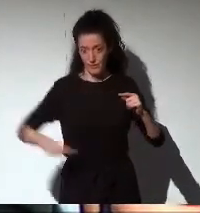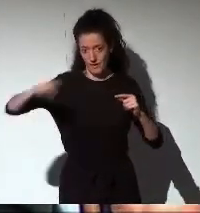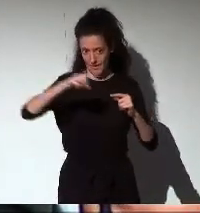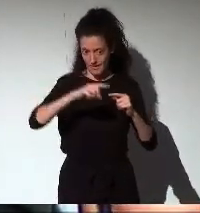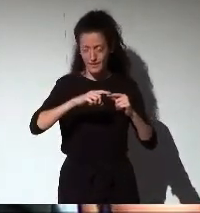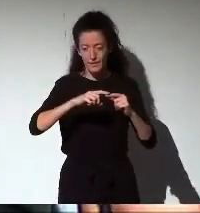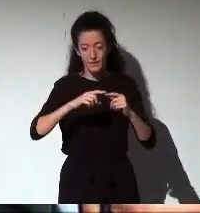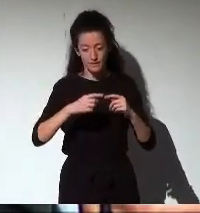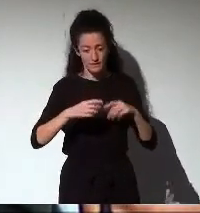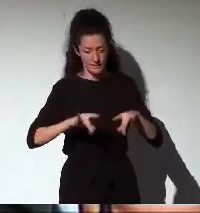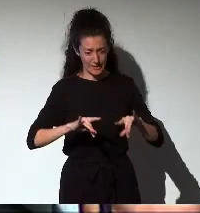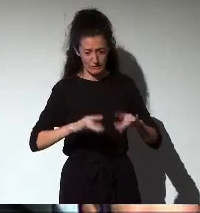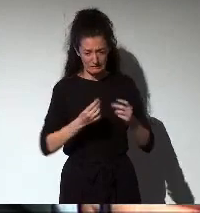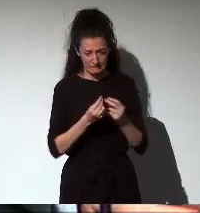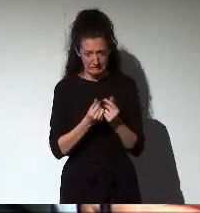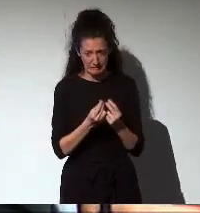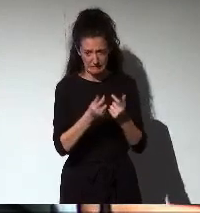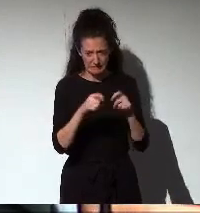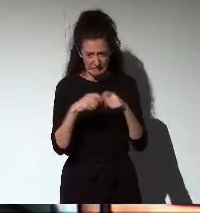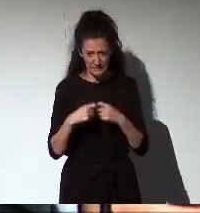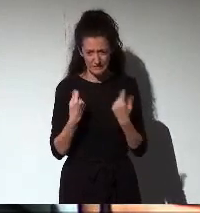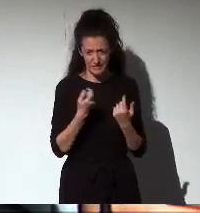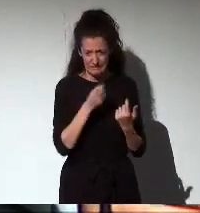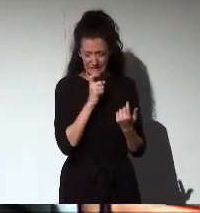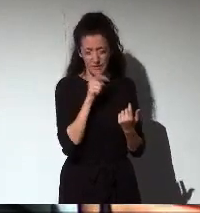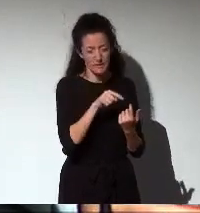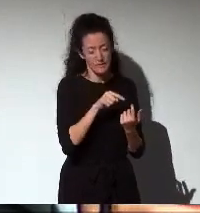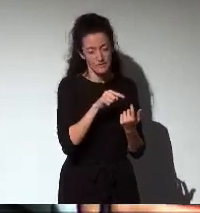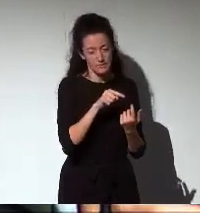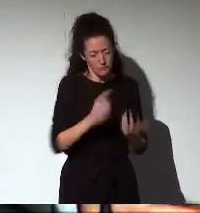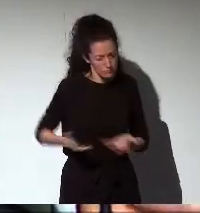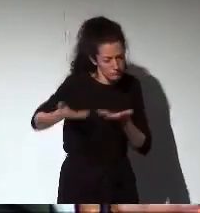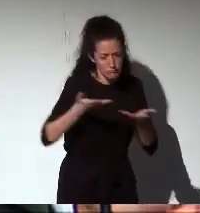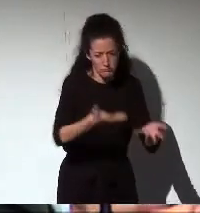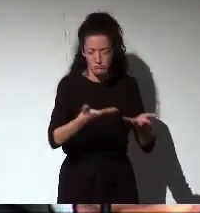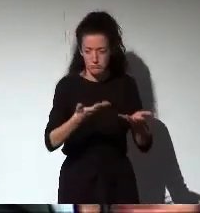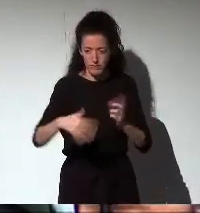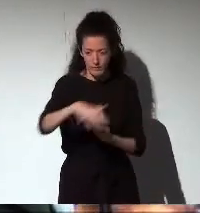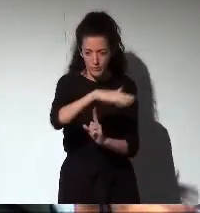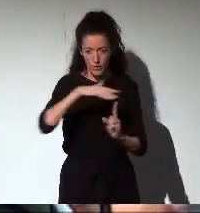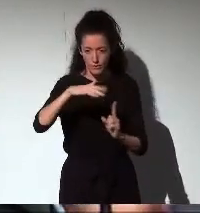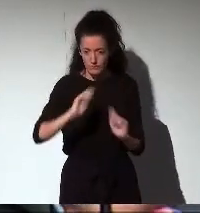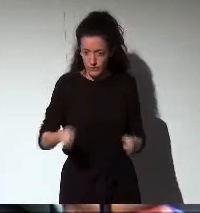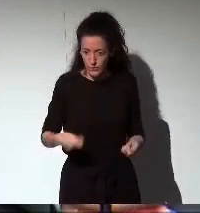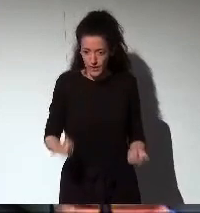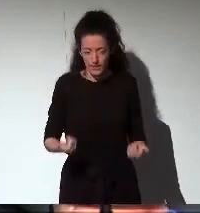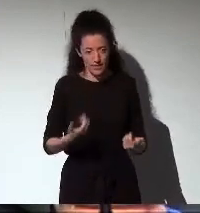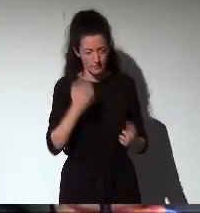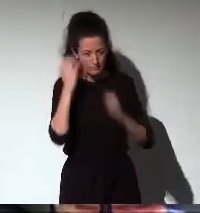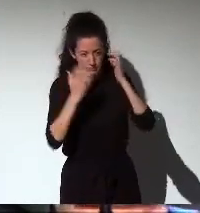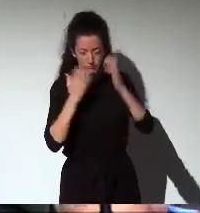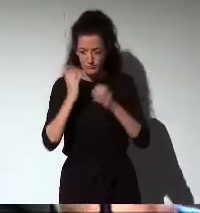degradados, ponerlos al servicio del entorno, de nuestra biodiversidad, de nuestra naturaleza, de nuestra tierra, lo